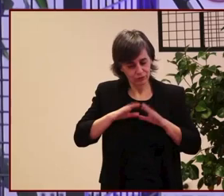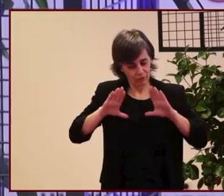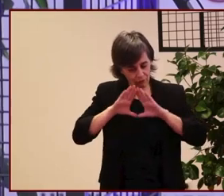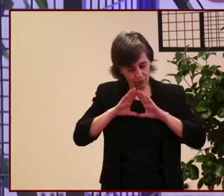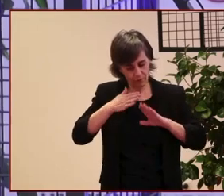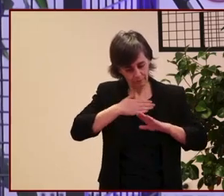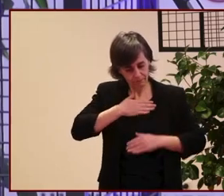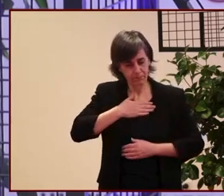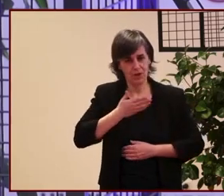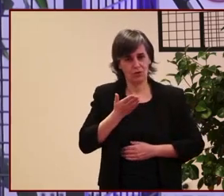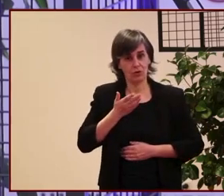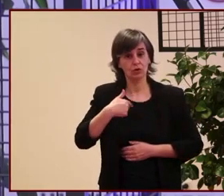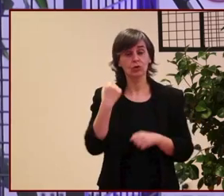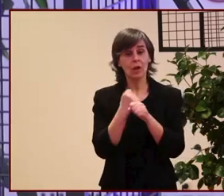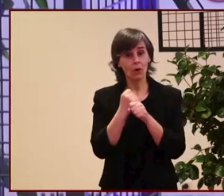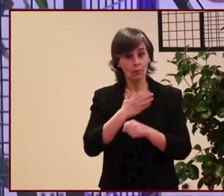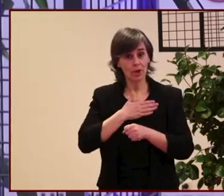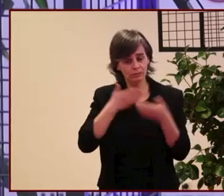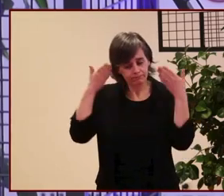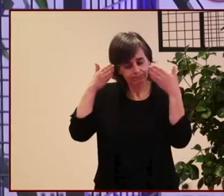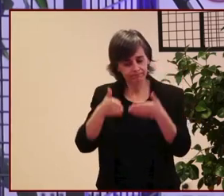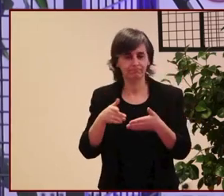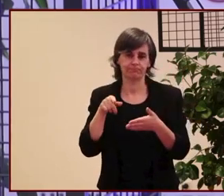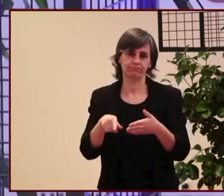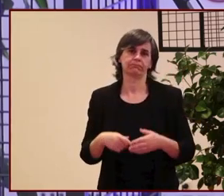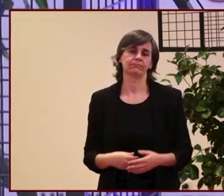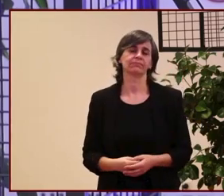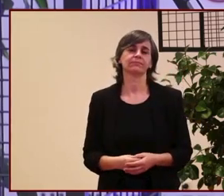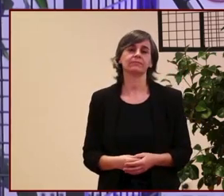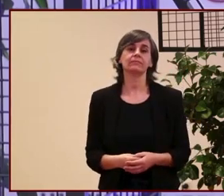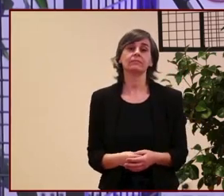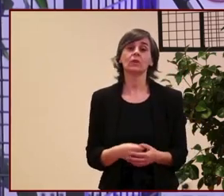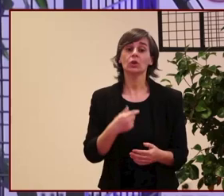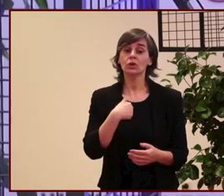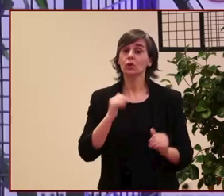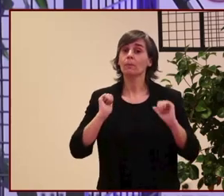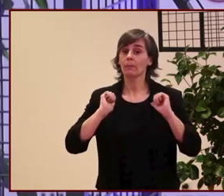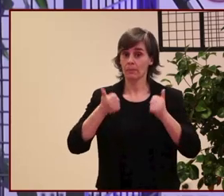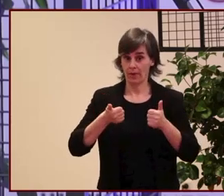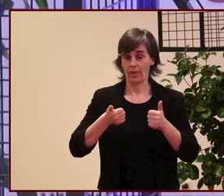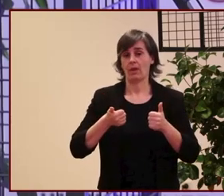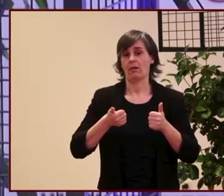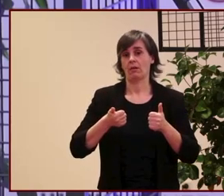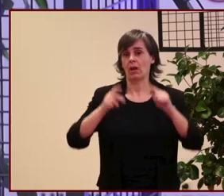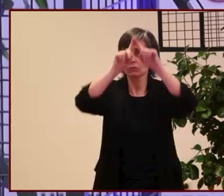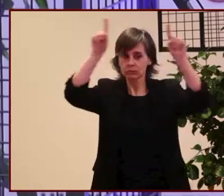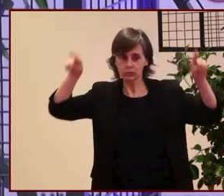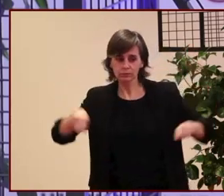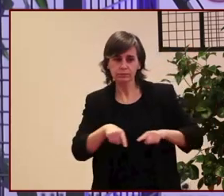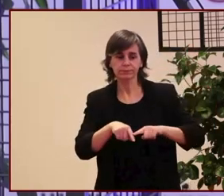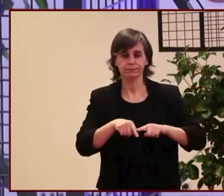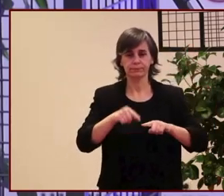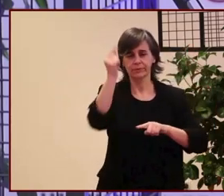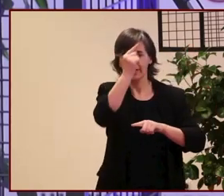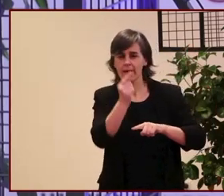mi trabajo se ha dirigido hacia esa dirección empecé al cual empecé a hacer cuadros de estos paisajes internos